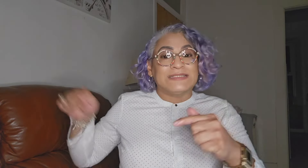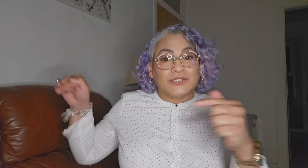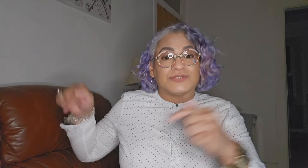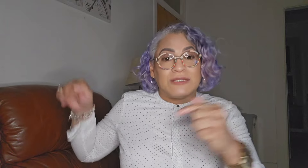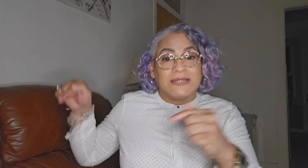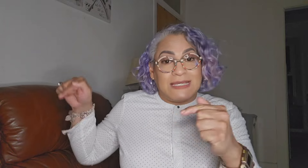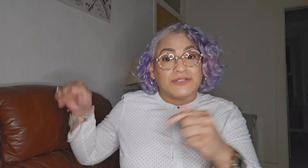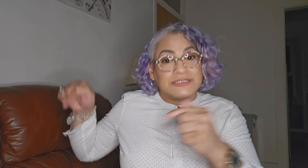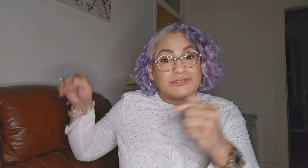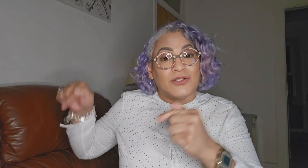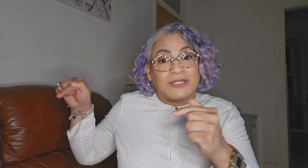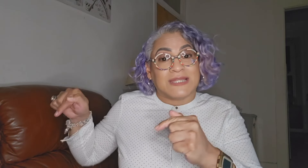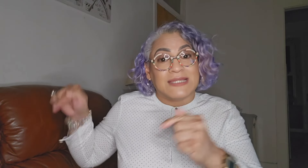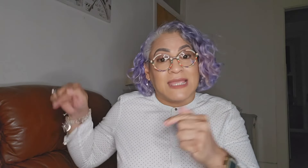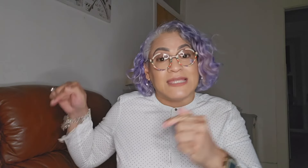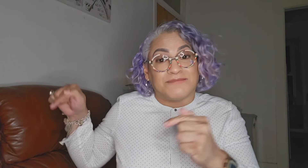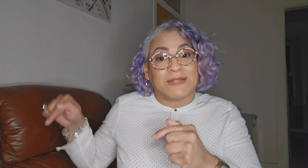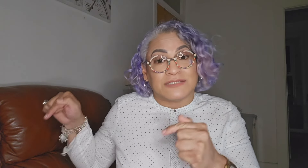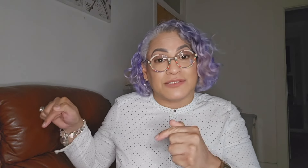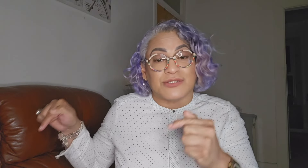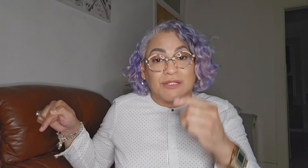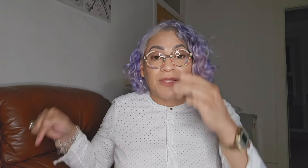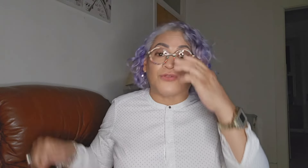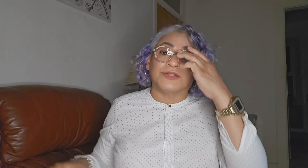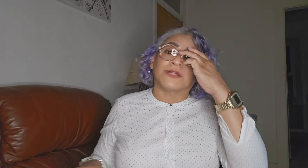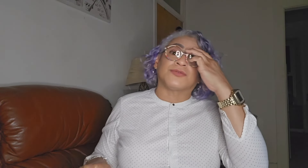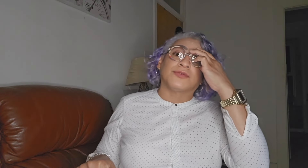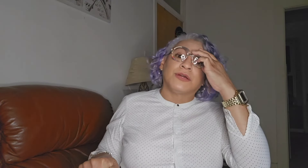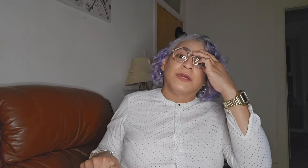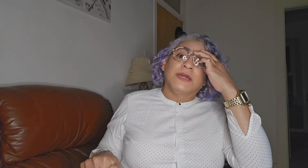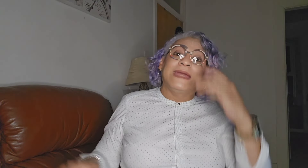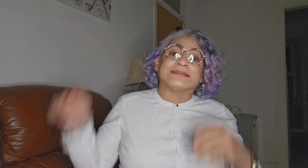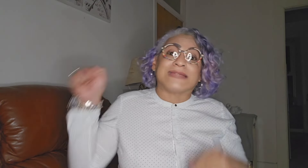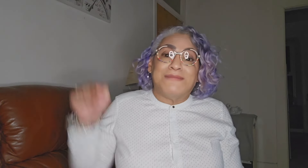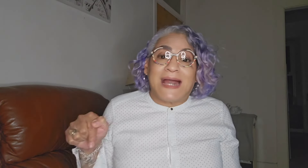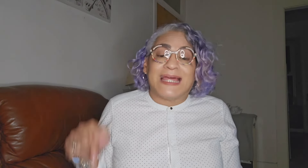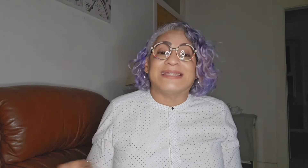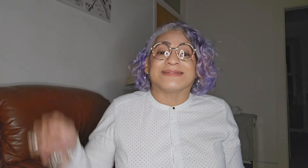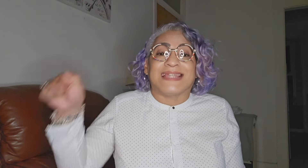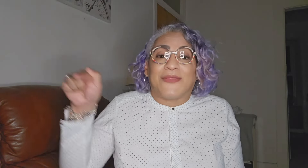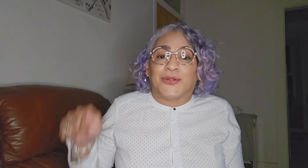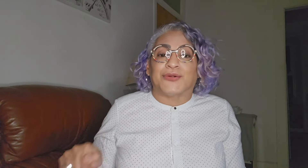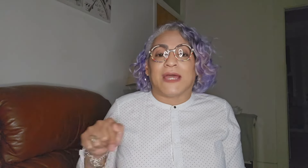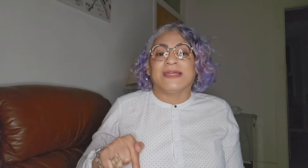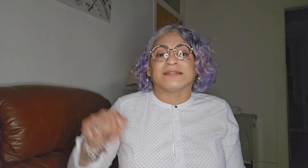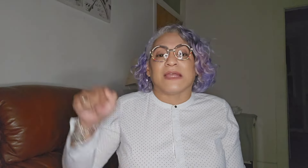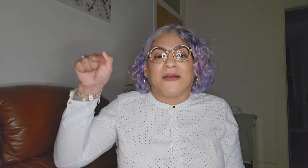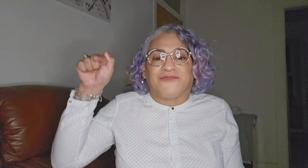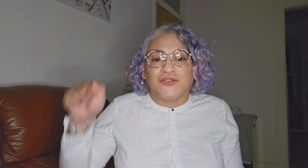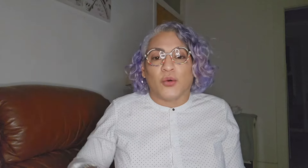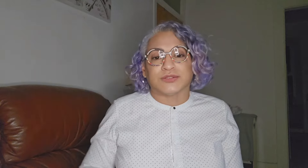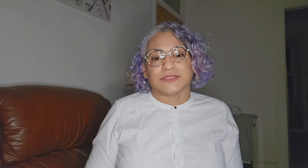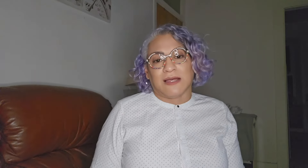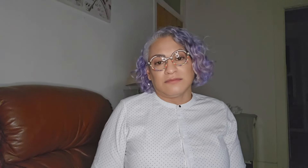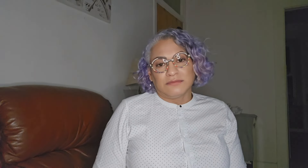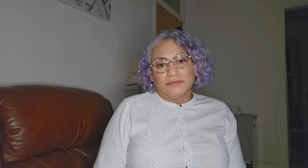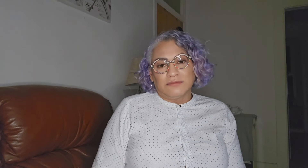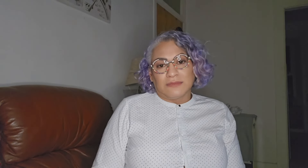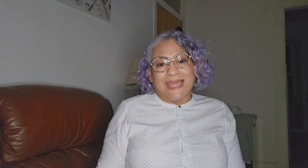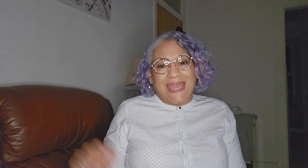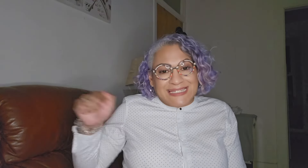Pero estos sí son los que tienen que ir presos, señores del gobierno. Gente mala, gente ladrona, gente